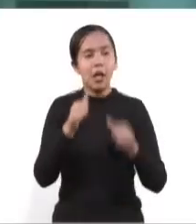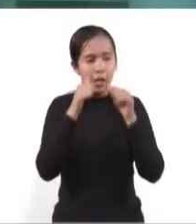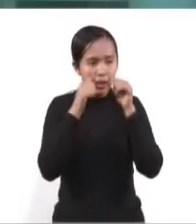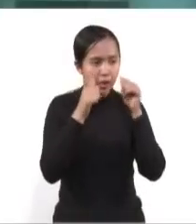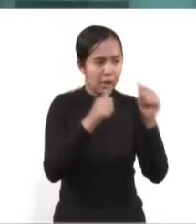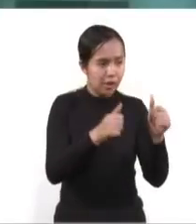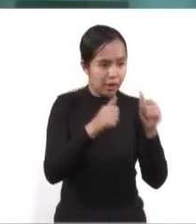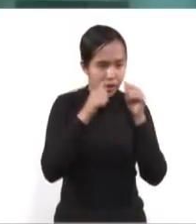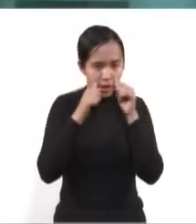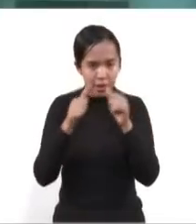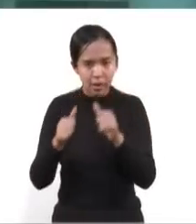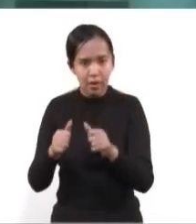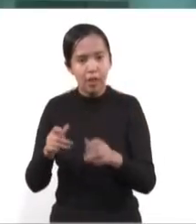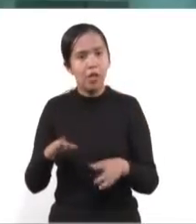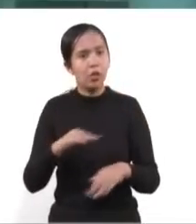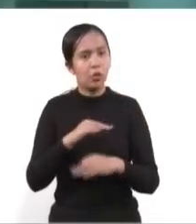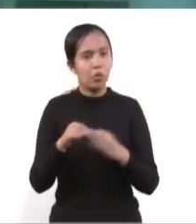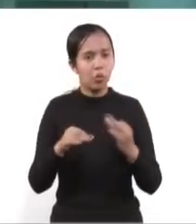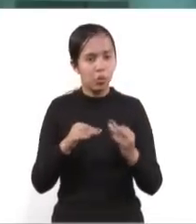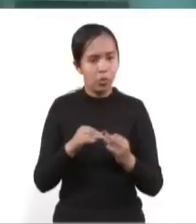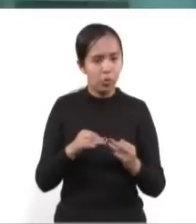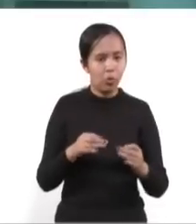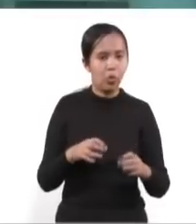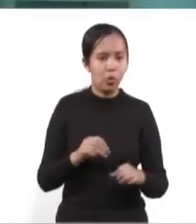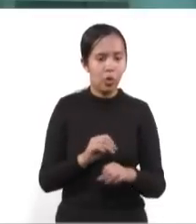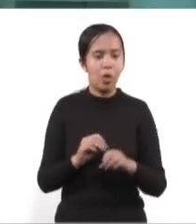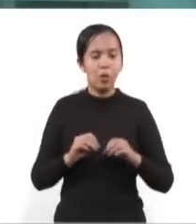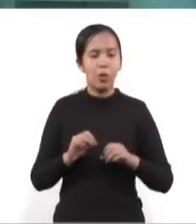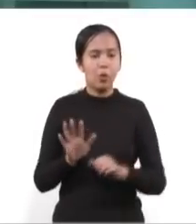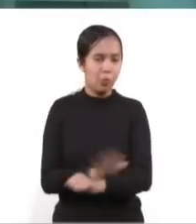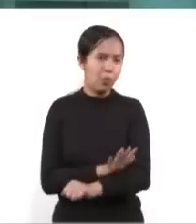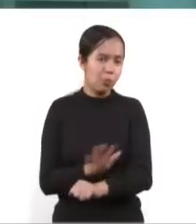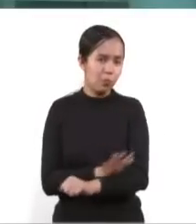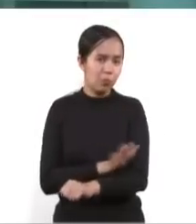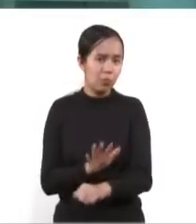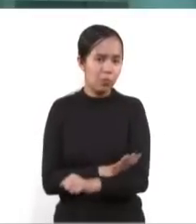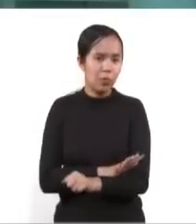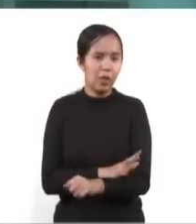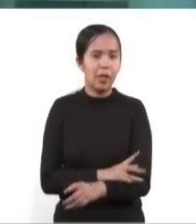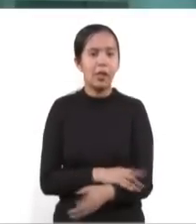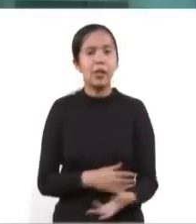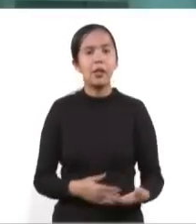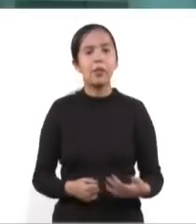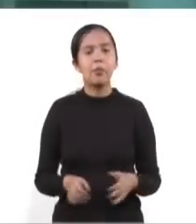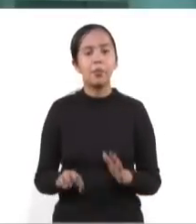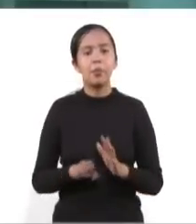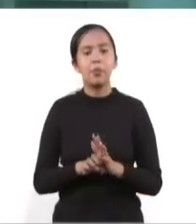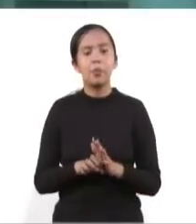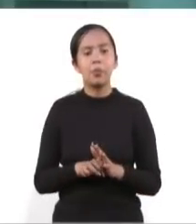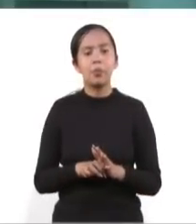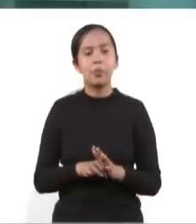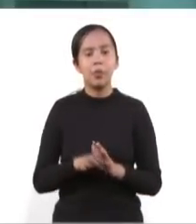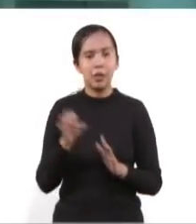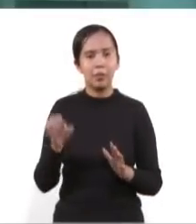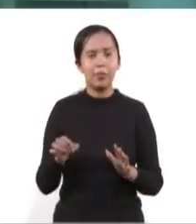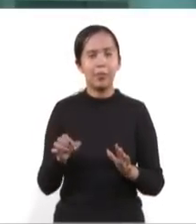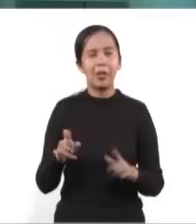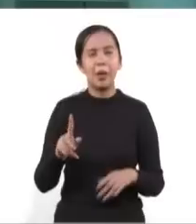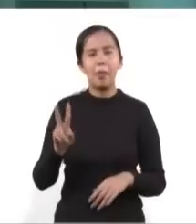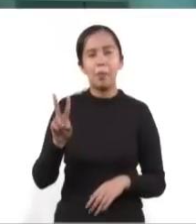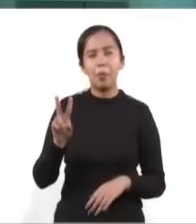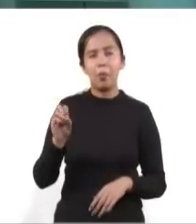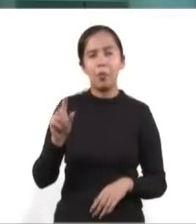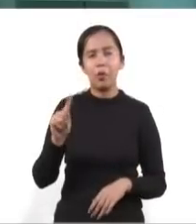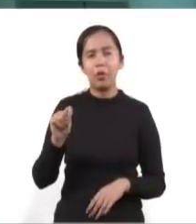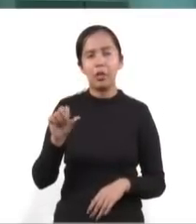circuitos ya dedicados para las subestaciones rectificadoras, que son las que convierten el voltaje de alterna a directa y